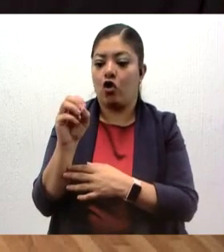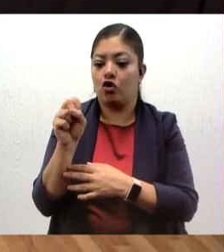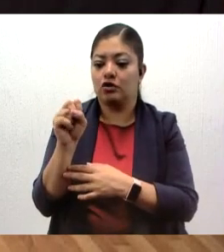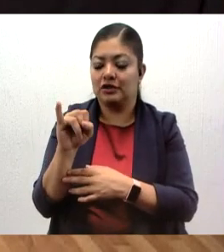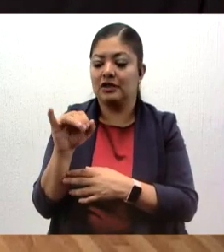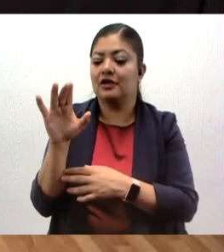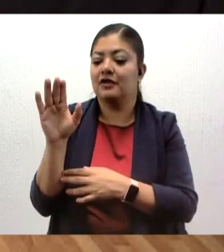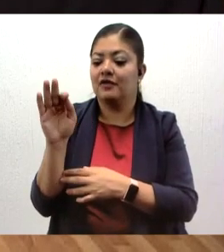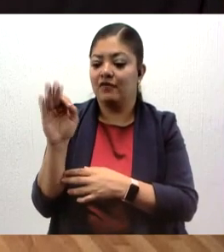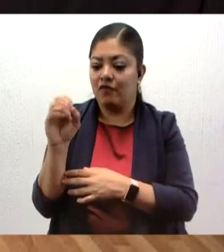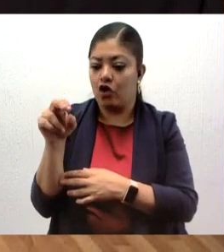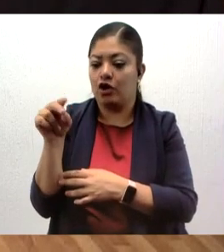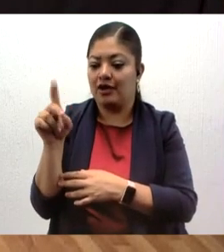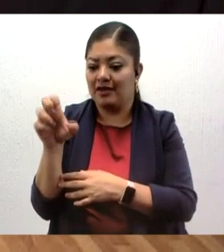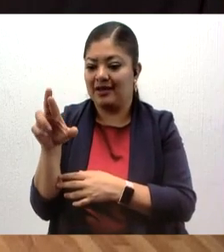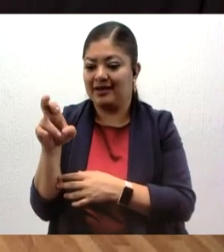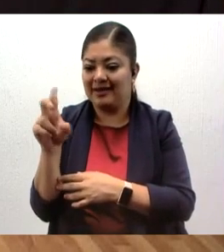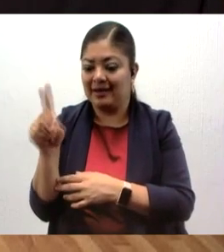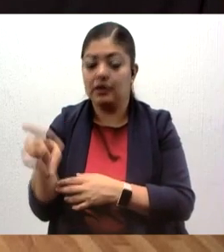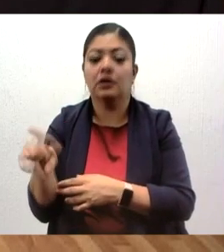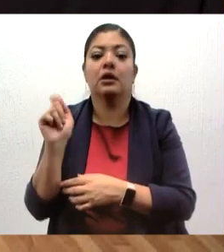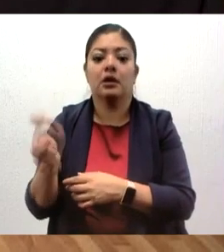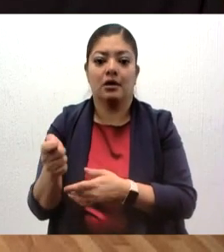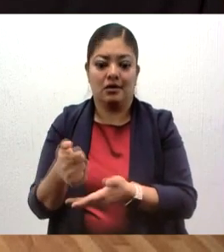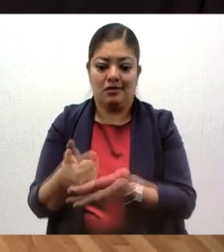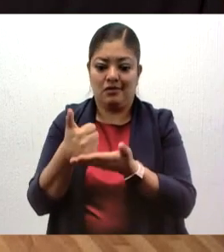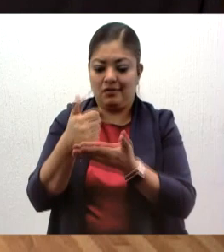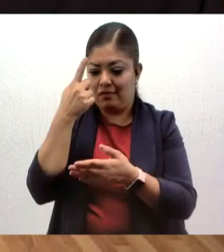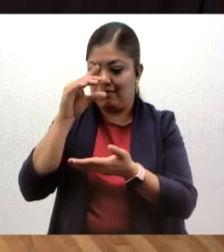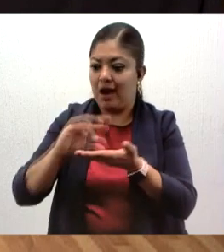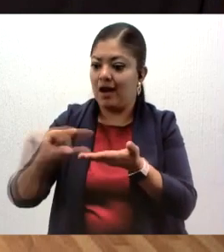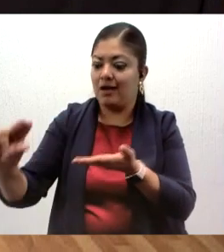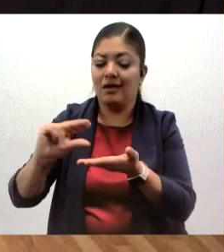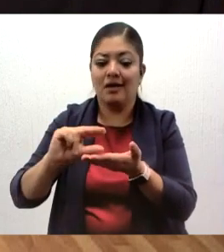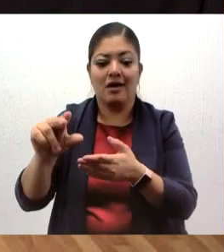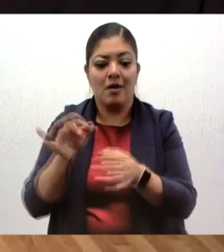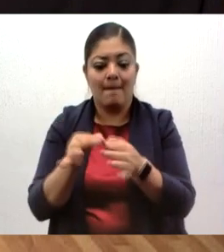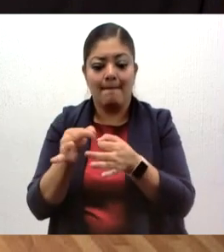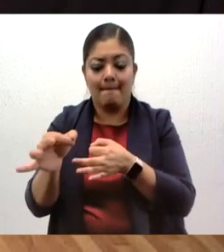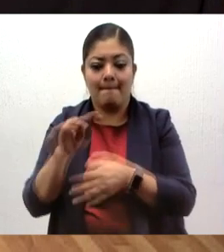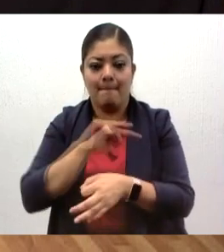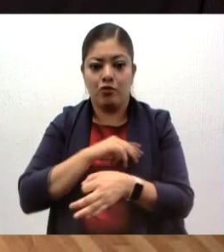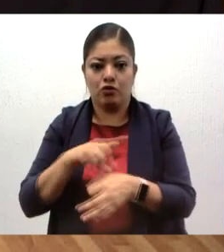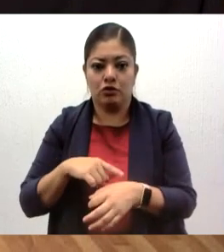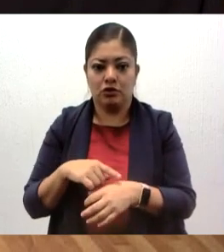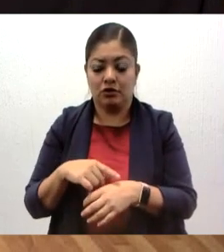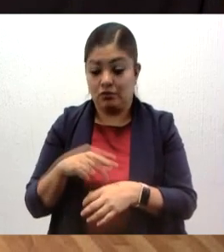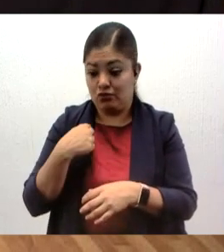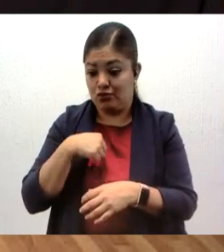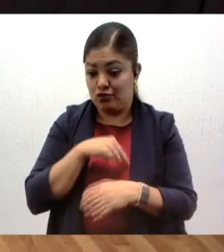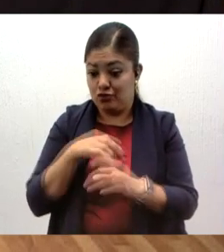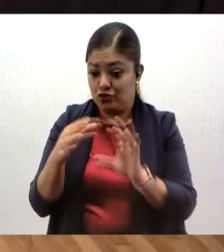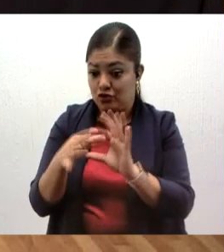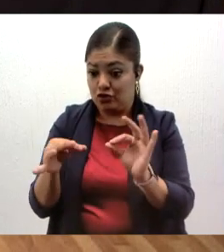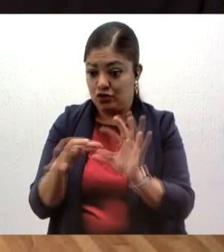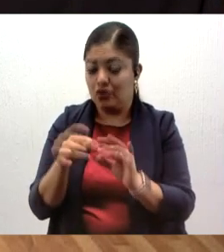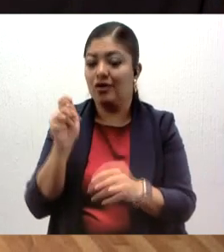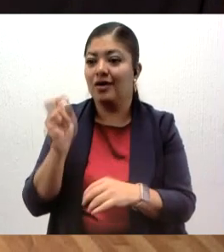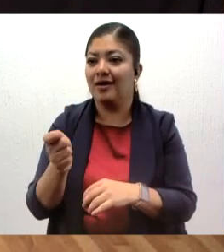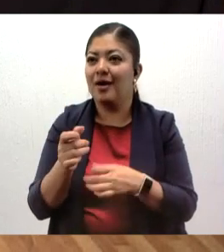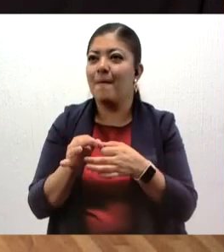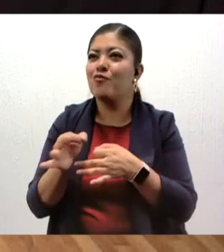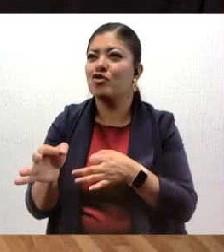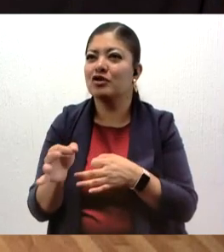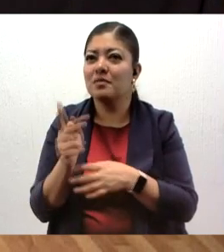obviamente para todos los municipios y lo hemos platicado que no es para los municipios del Pri o del pan Sino de todos